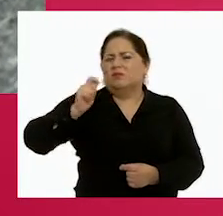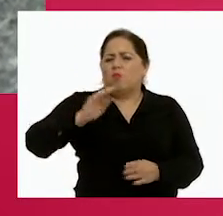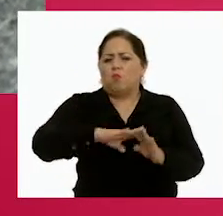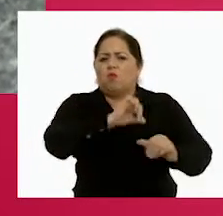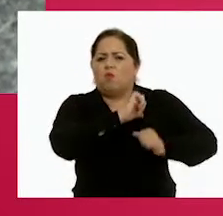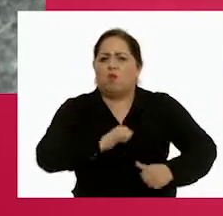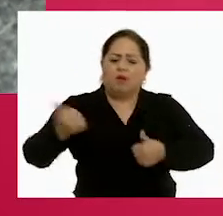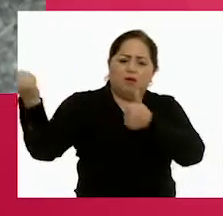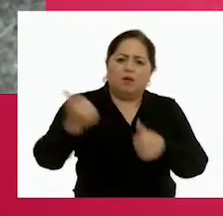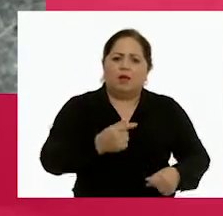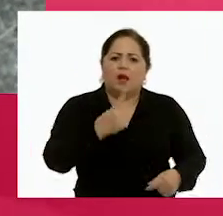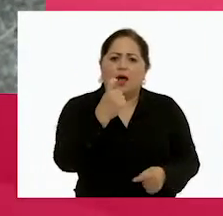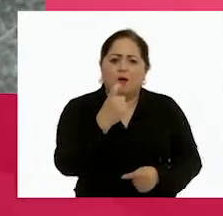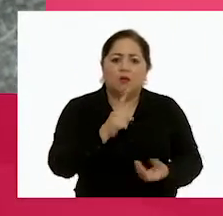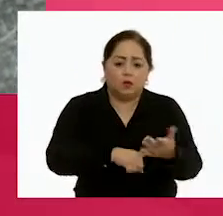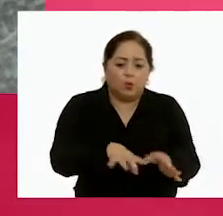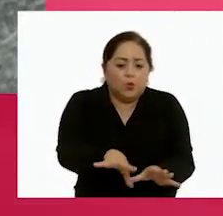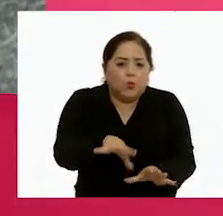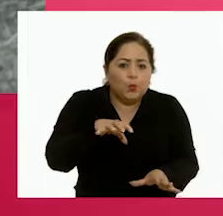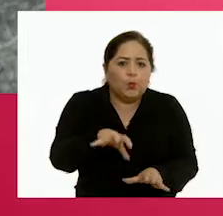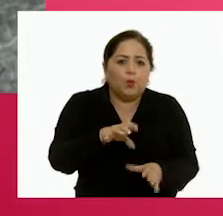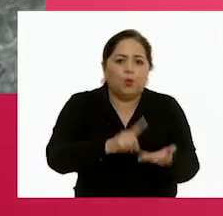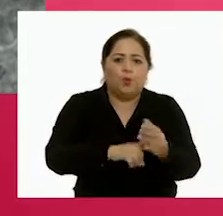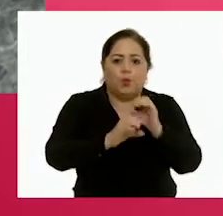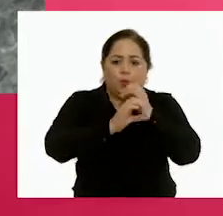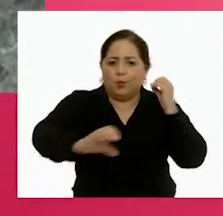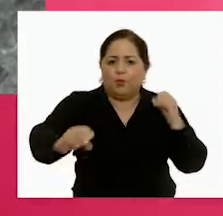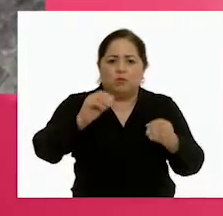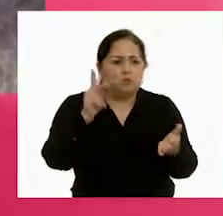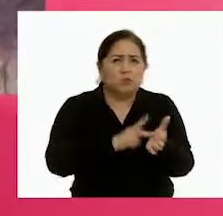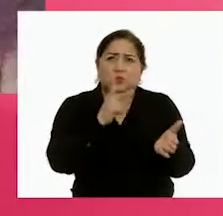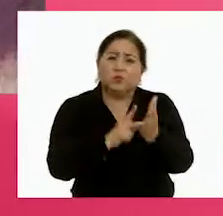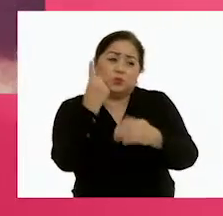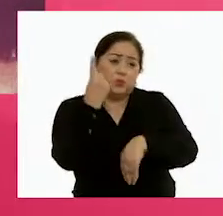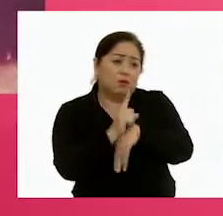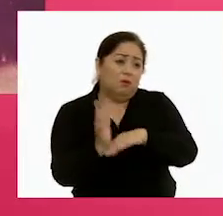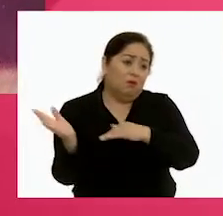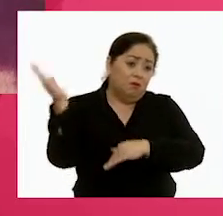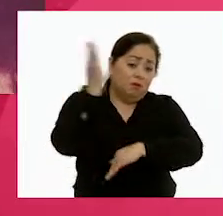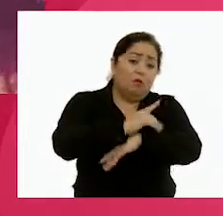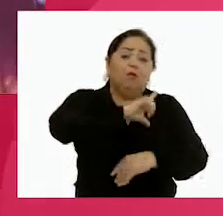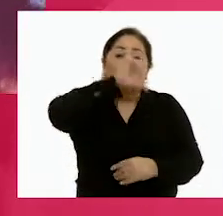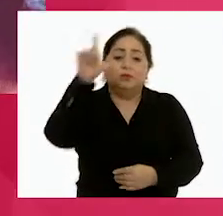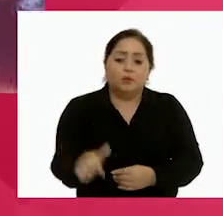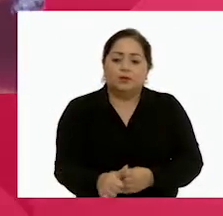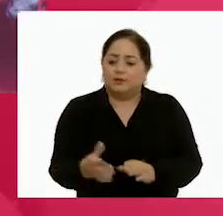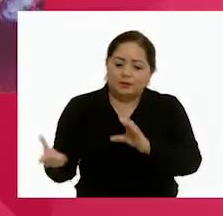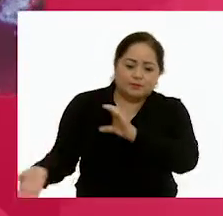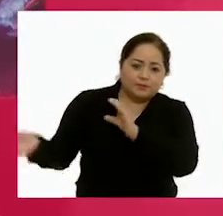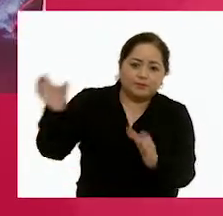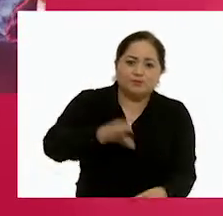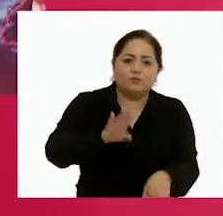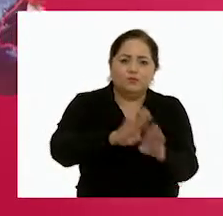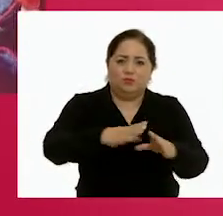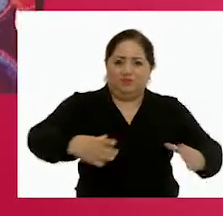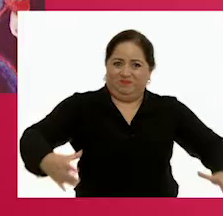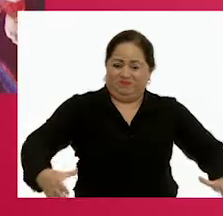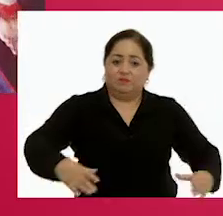de extraer el líquido, succionándolo con una cocote varias veces al día. Después lo depositaba en una